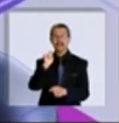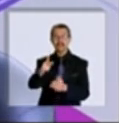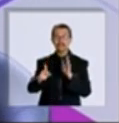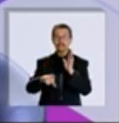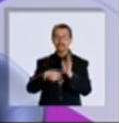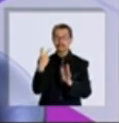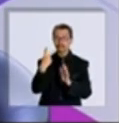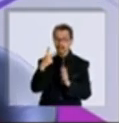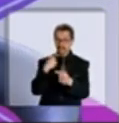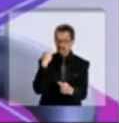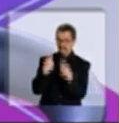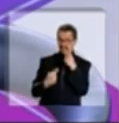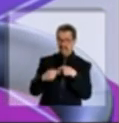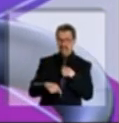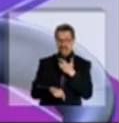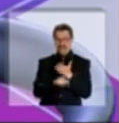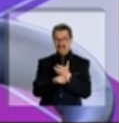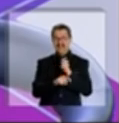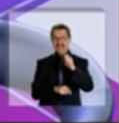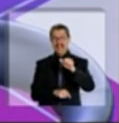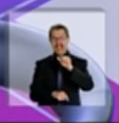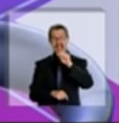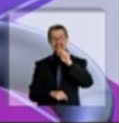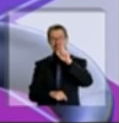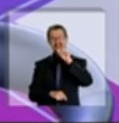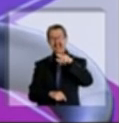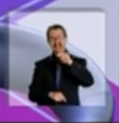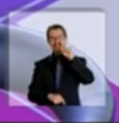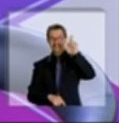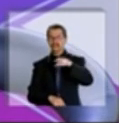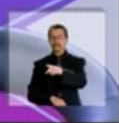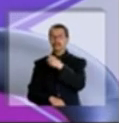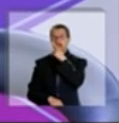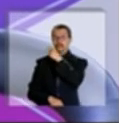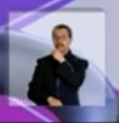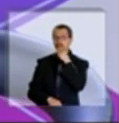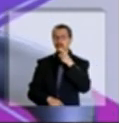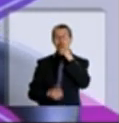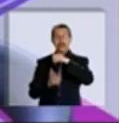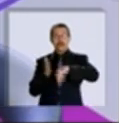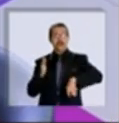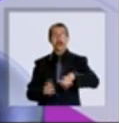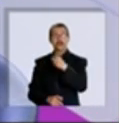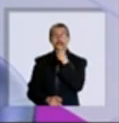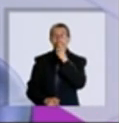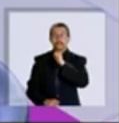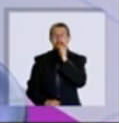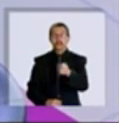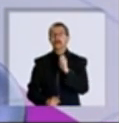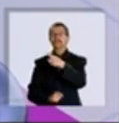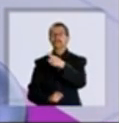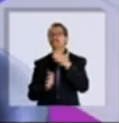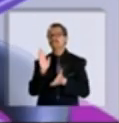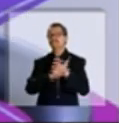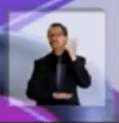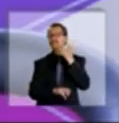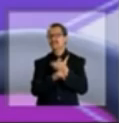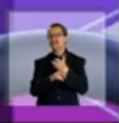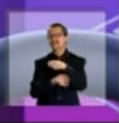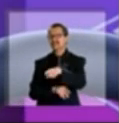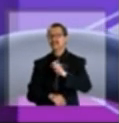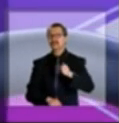diferente porque voy a hablar muy duro con él. Ah, ok, ¿no? Entonces, sí, es una... Cierto. Otra cosa que me llamó mucho la